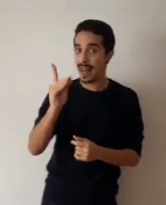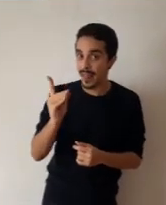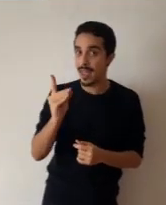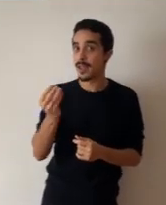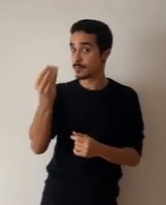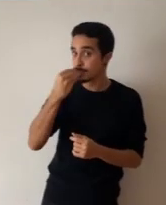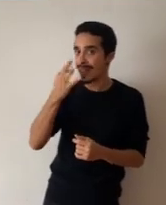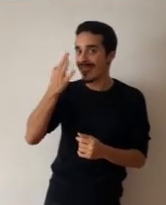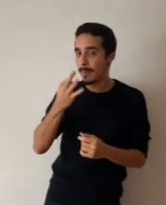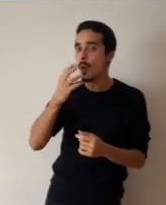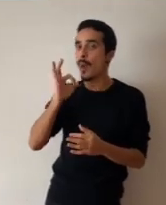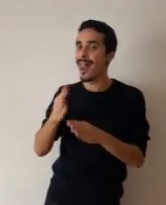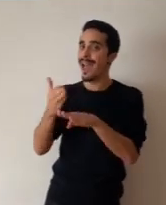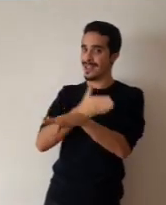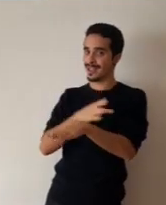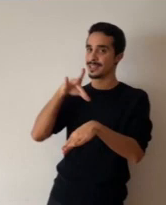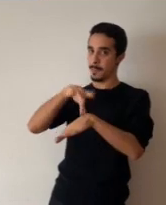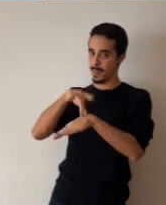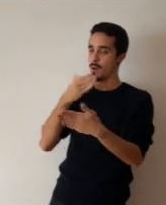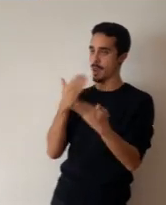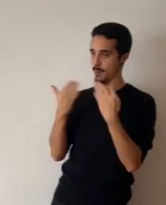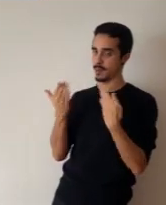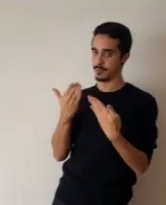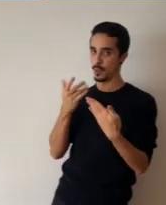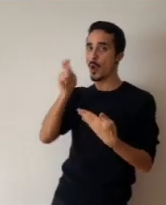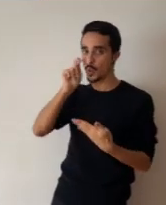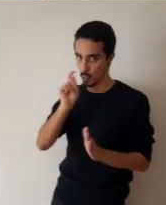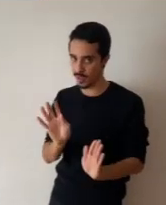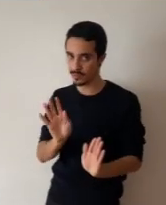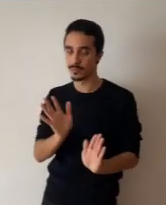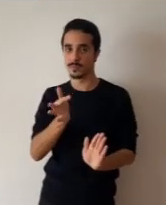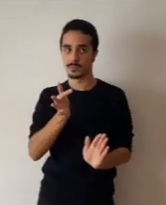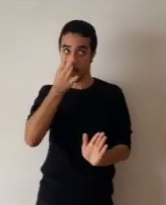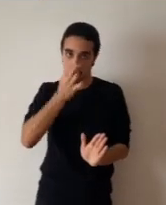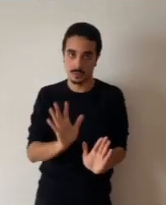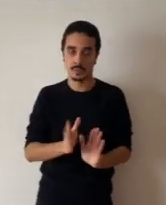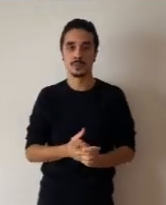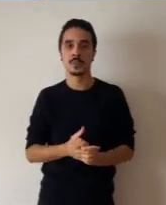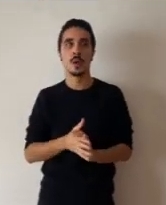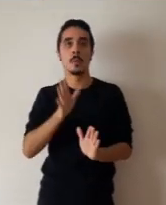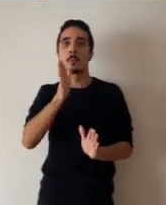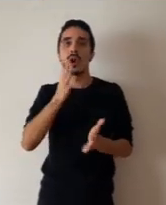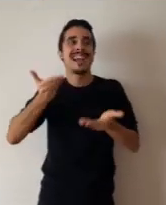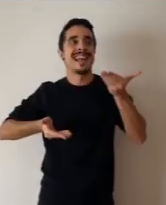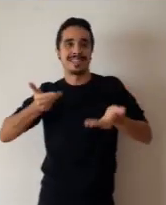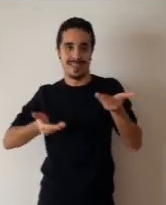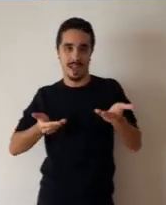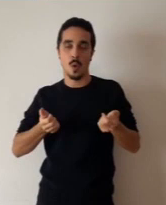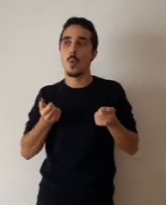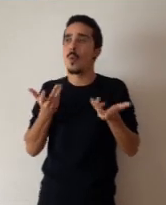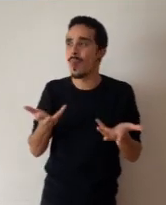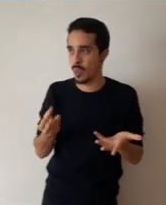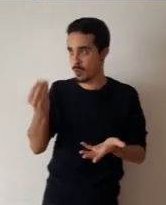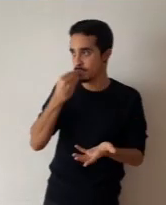o quien vaya a tomar vitamina D, que lo consulte a su médico, que para decirle de qué manera lo puede tomar, en qué cantidad lo puede